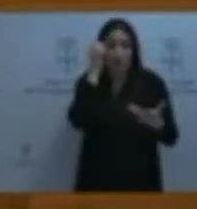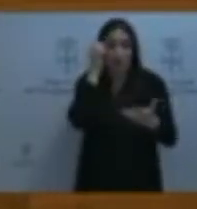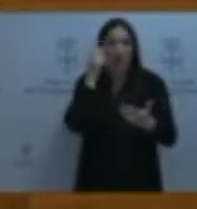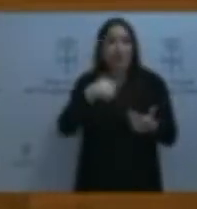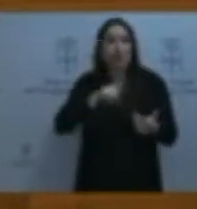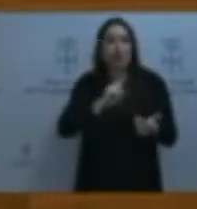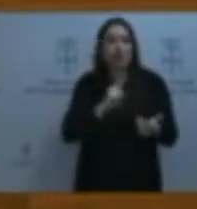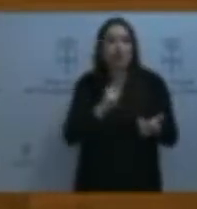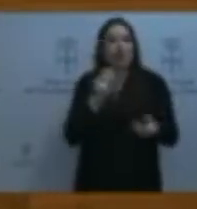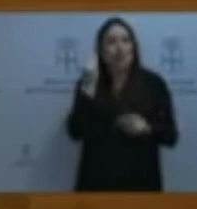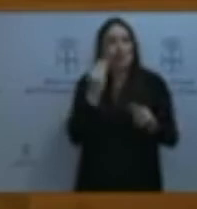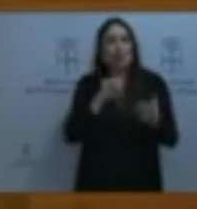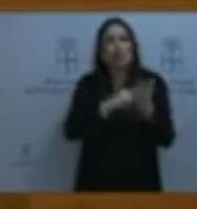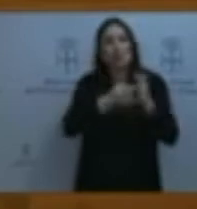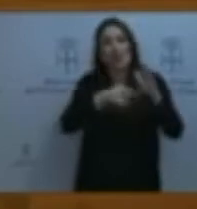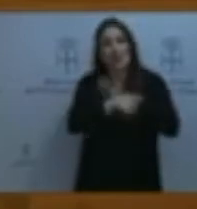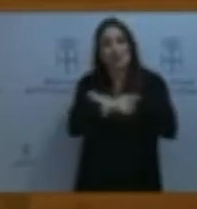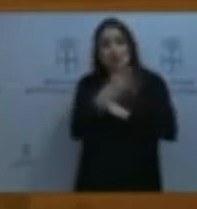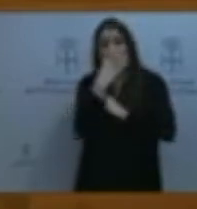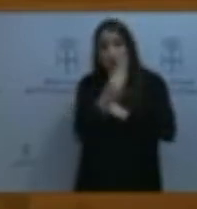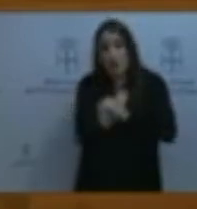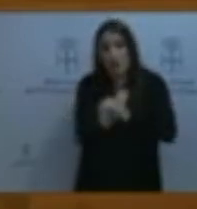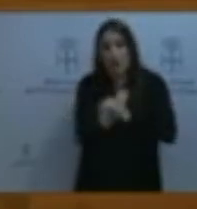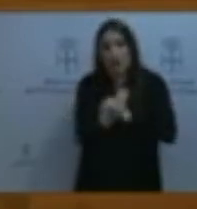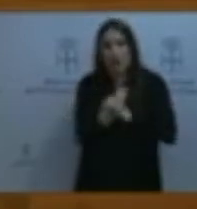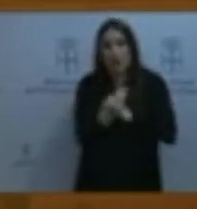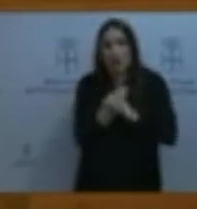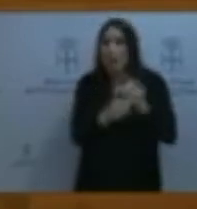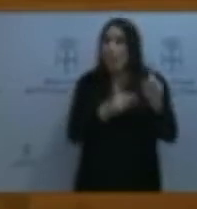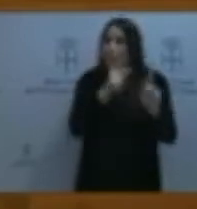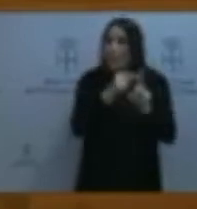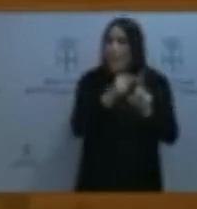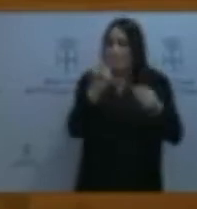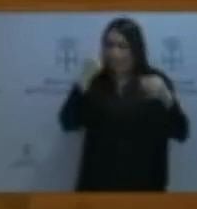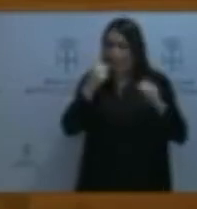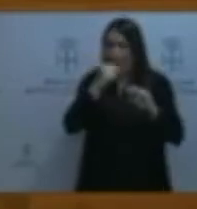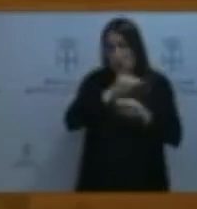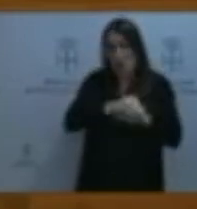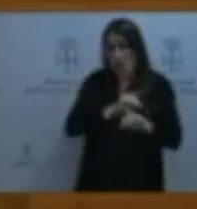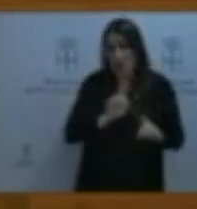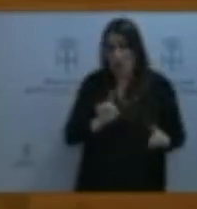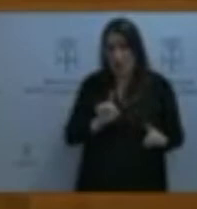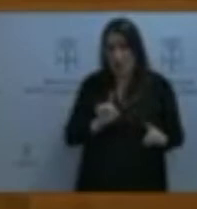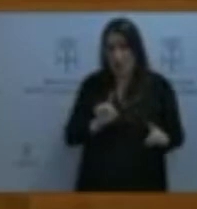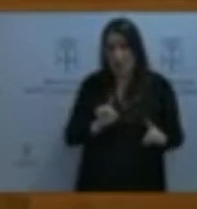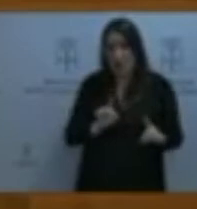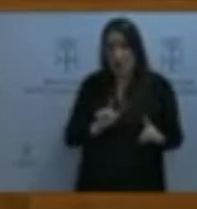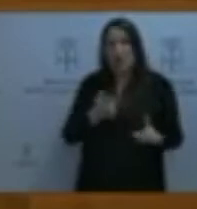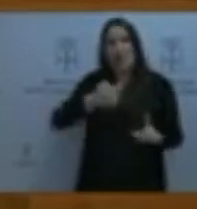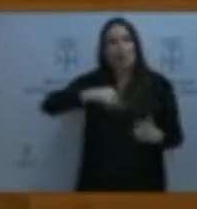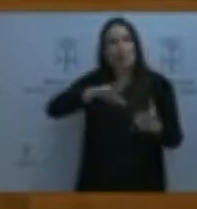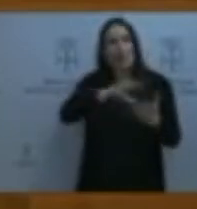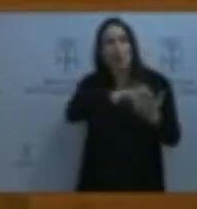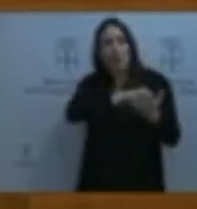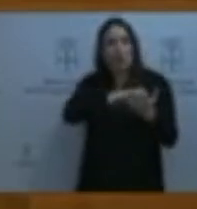parece que el plan de gestión del lobo no se cumple en sus objetivos realmente, y nuestras dudas en